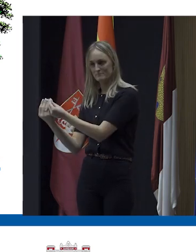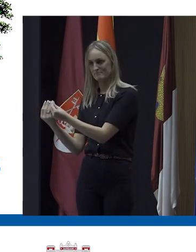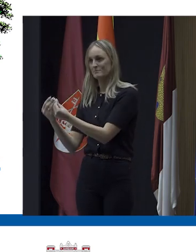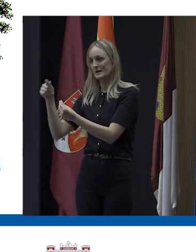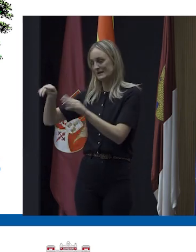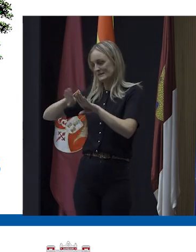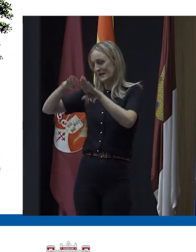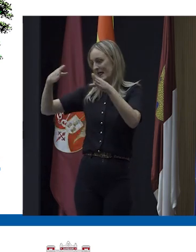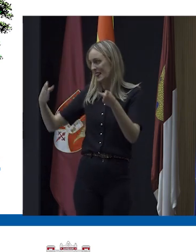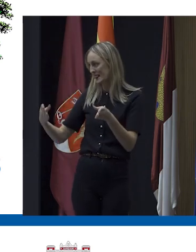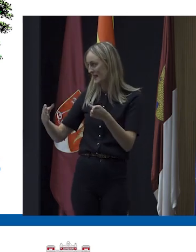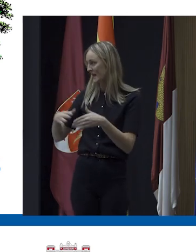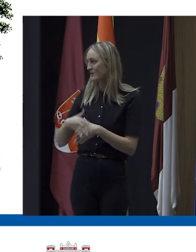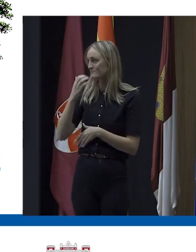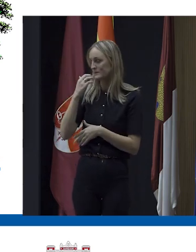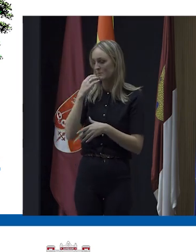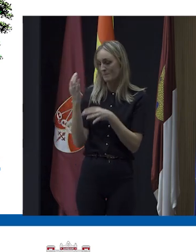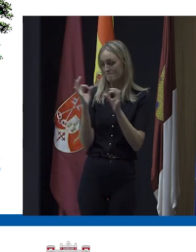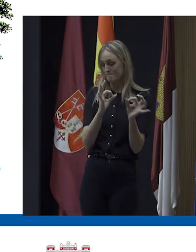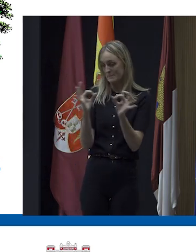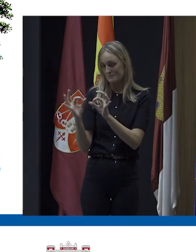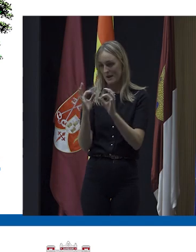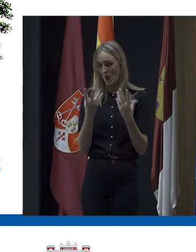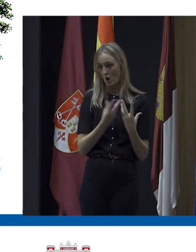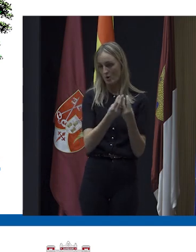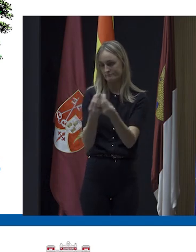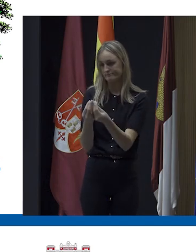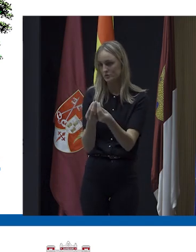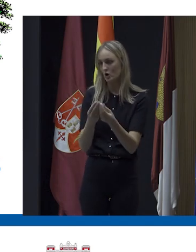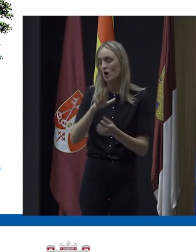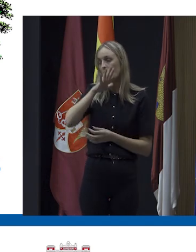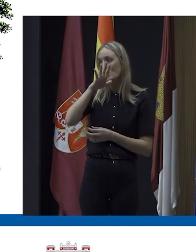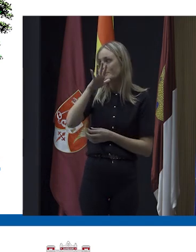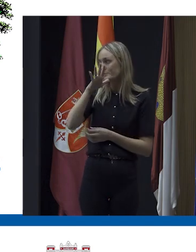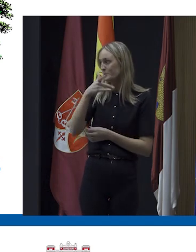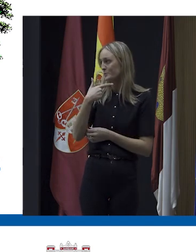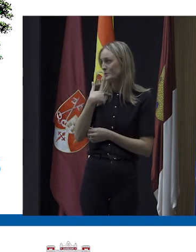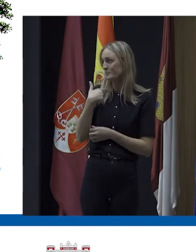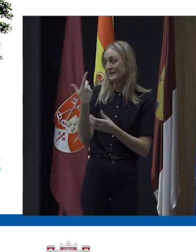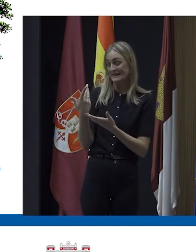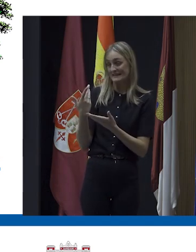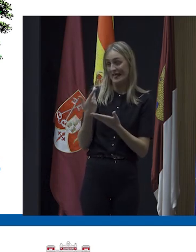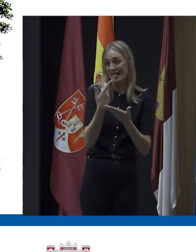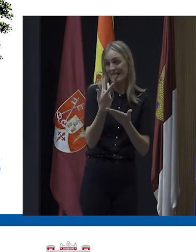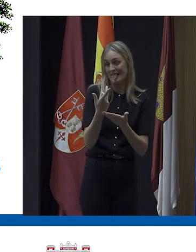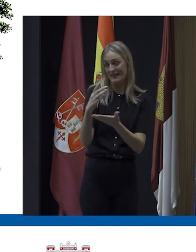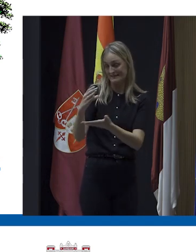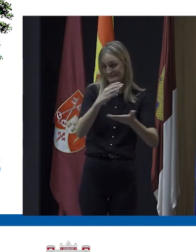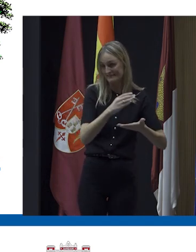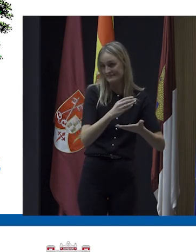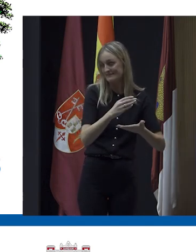este escenario. Juan, si podéis colocaros delante, porque le quiere hacer entrega de este